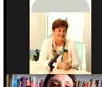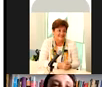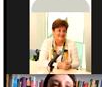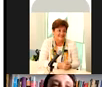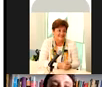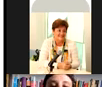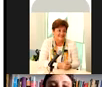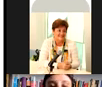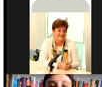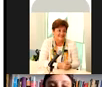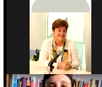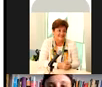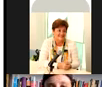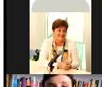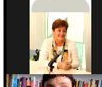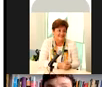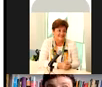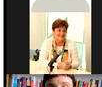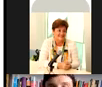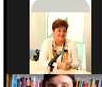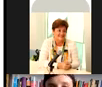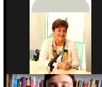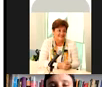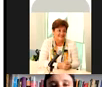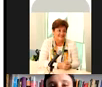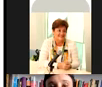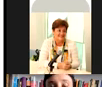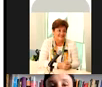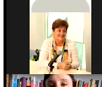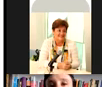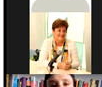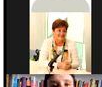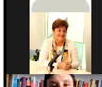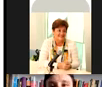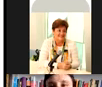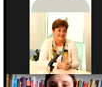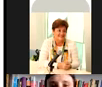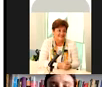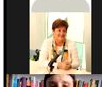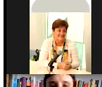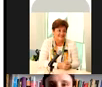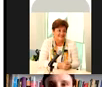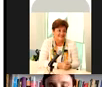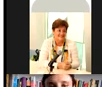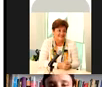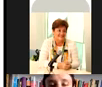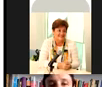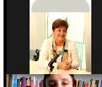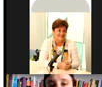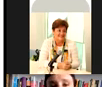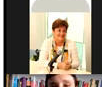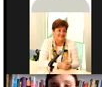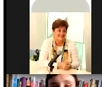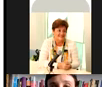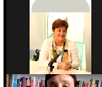bien forzadas a quedar recluidas en instituciones, a mendigar, o tal vez a trabajar entre